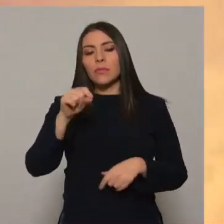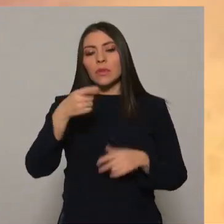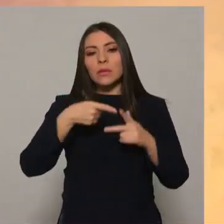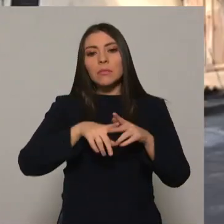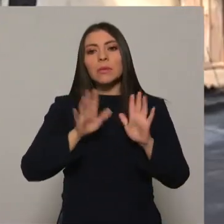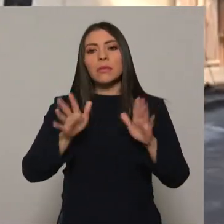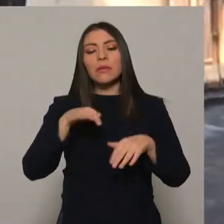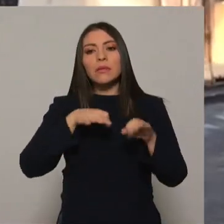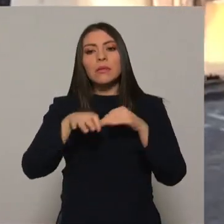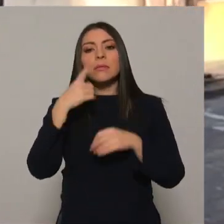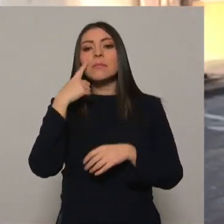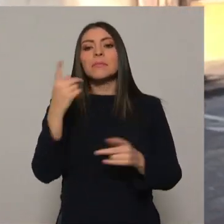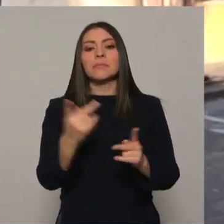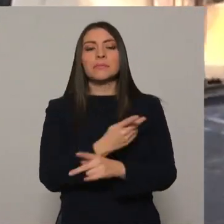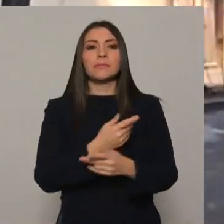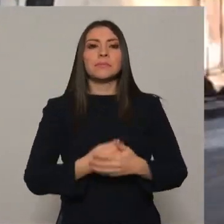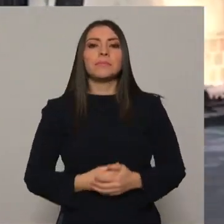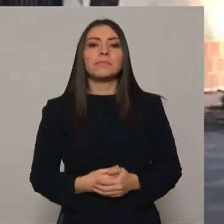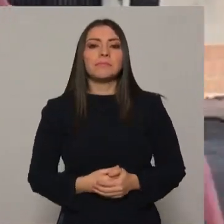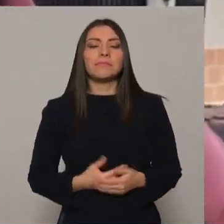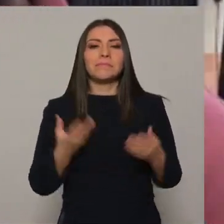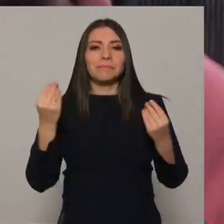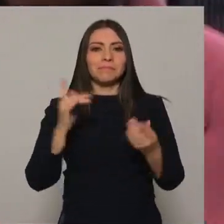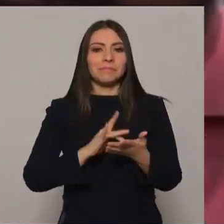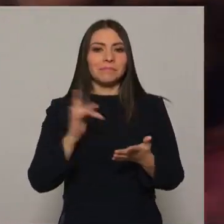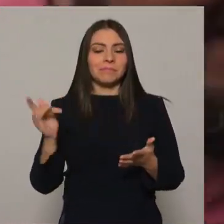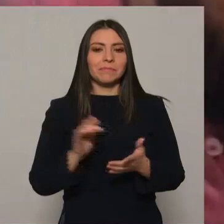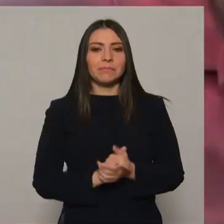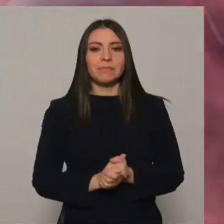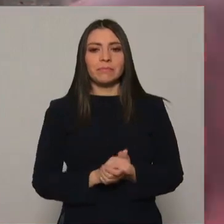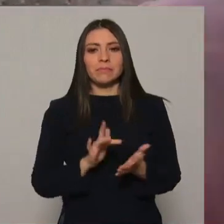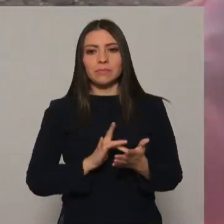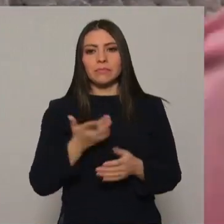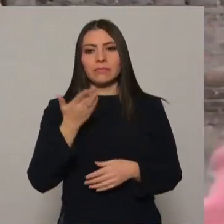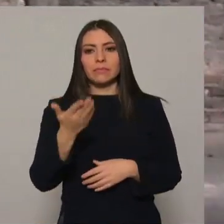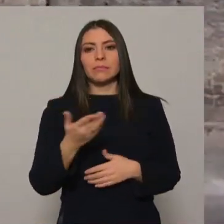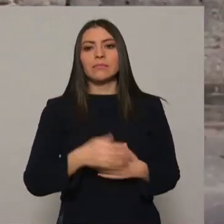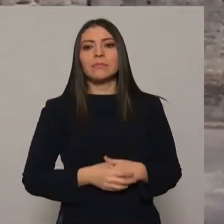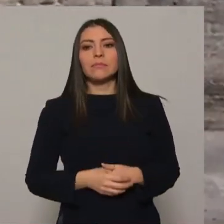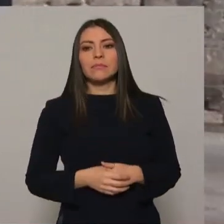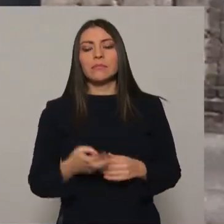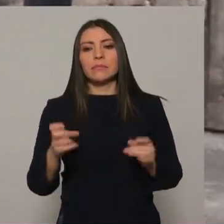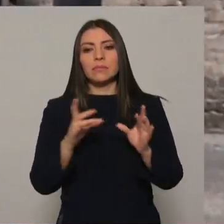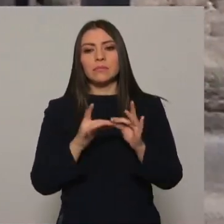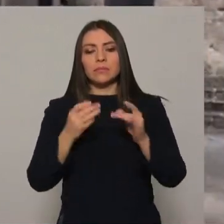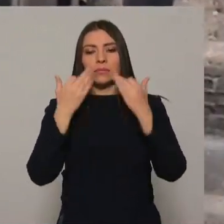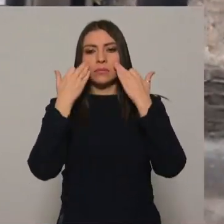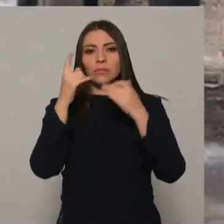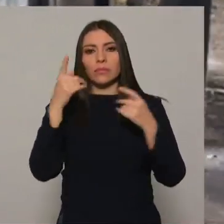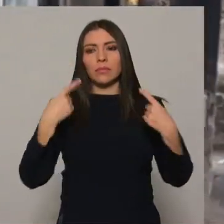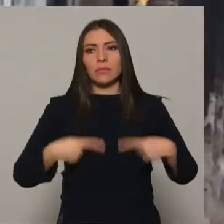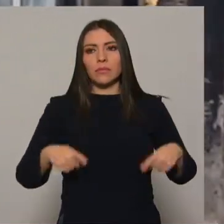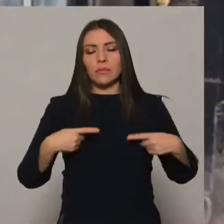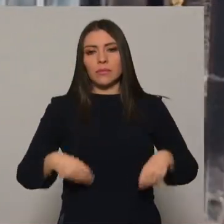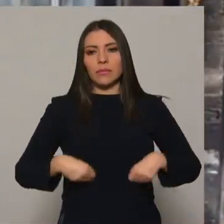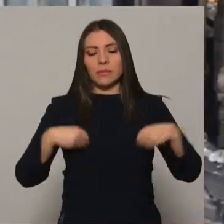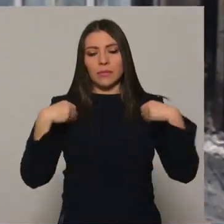o a ver qué hacer. Perfecto, pues muchísimas gracias. No, gracias a ti. Alejandra, este es el testimonio, pues bueno, de una de las personas que